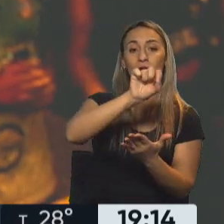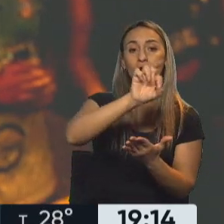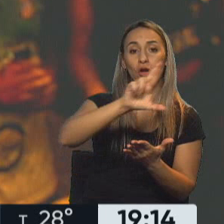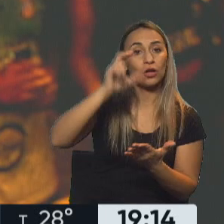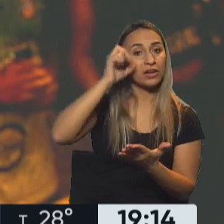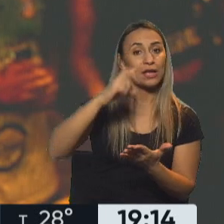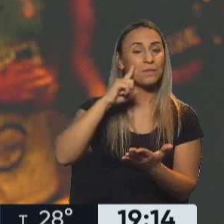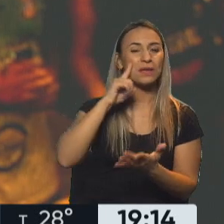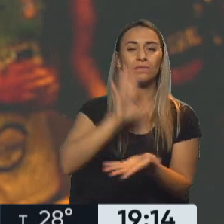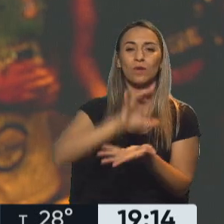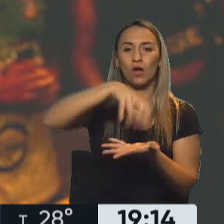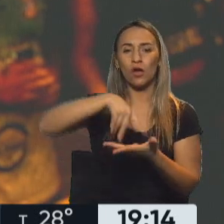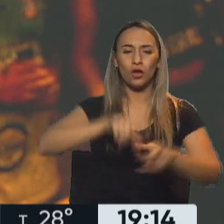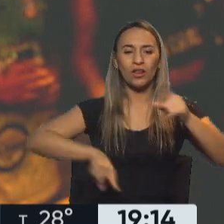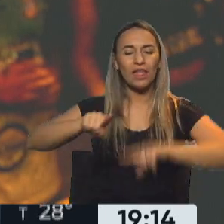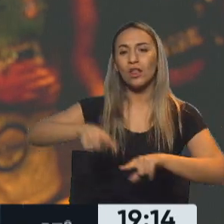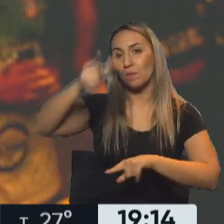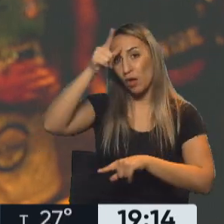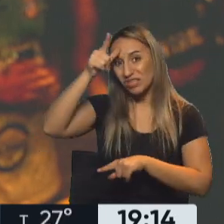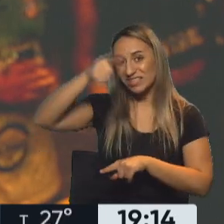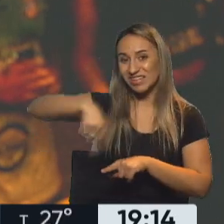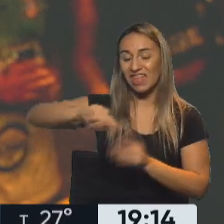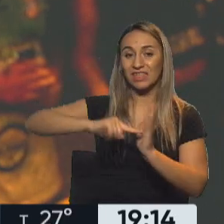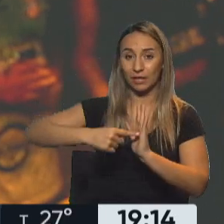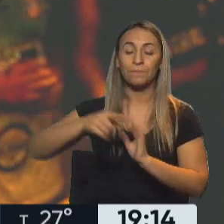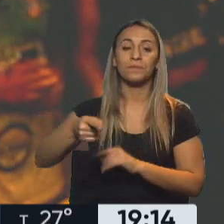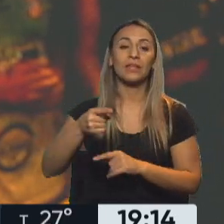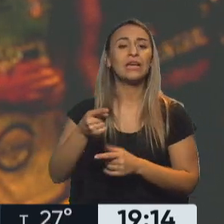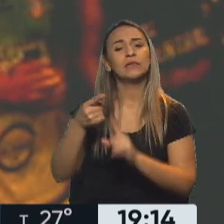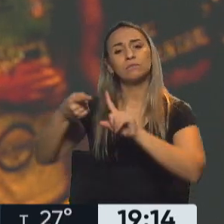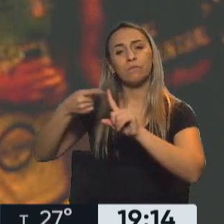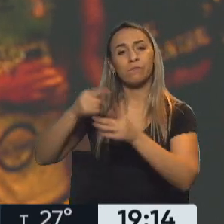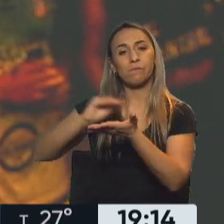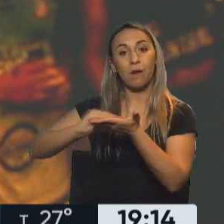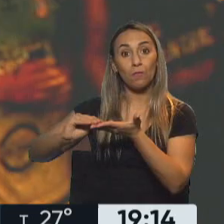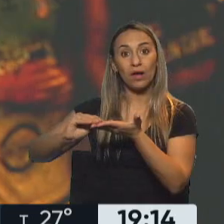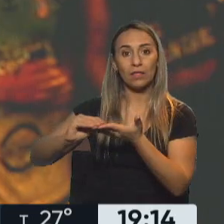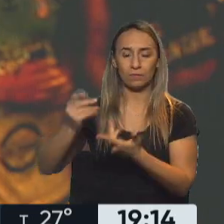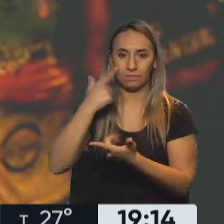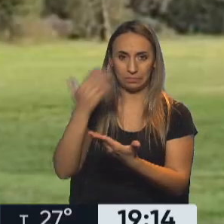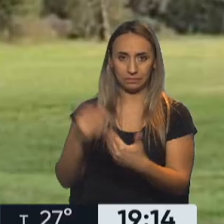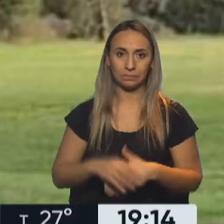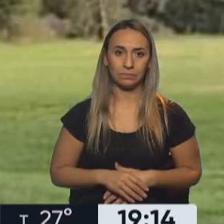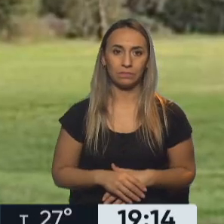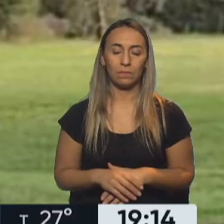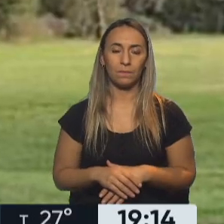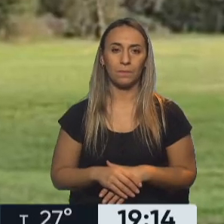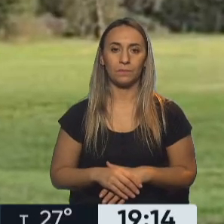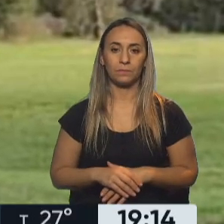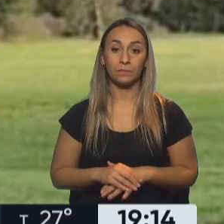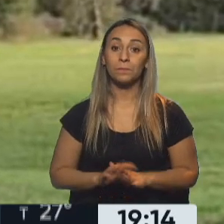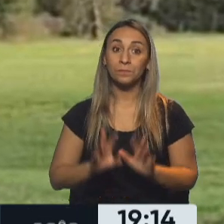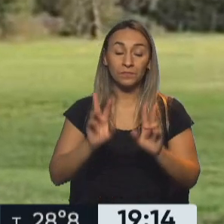Represión Policial e Institucional. Y pudimos hablar con Ismael Jalil, abogado de la organización. Escuchen lo que dice. El tema tiene